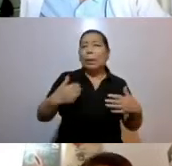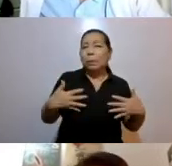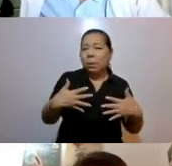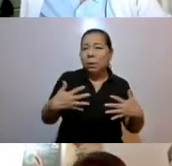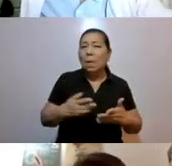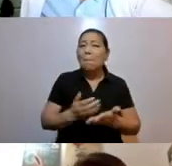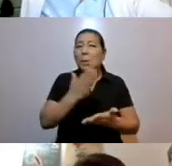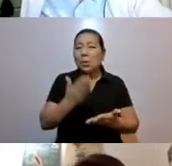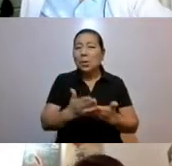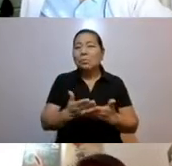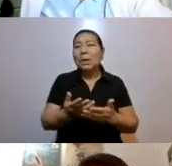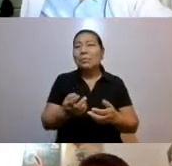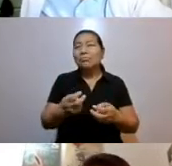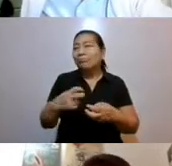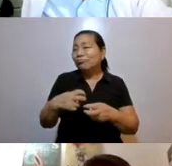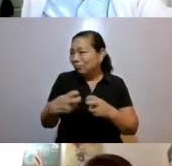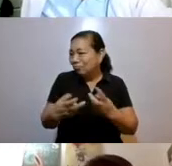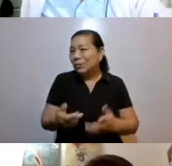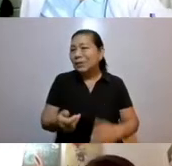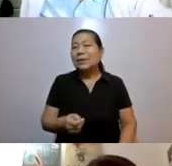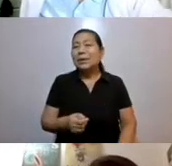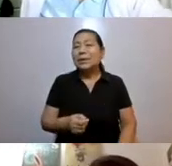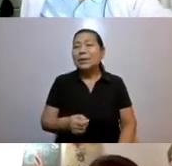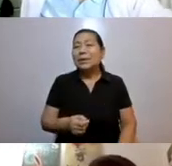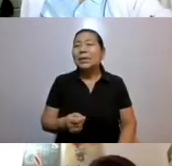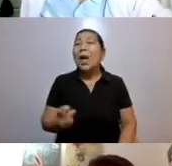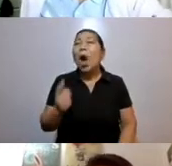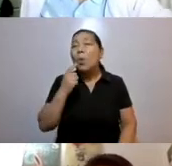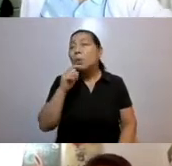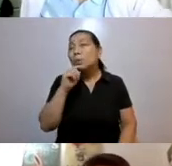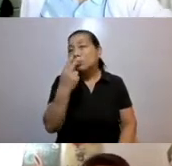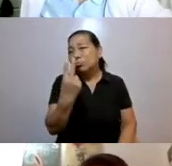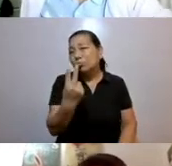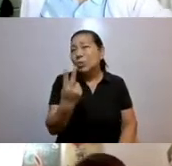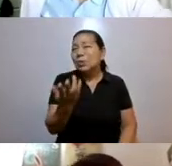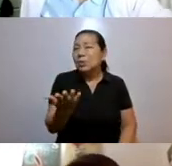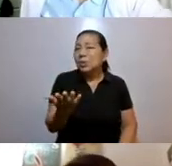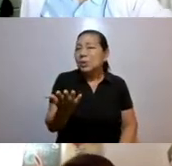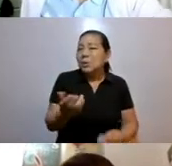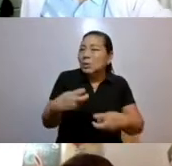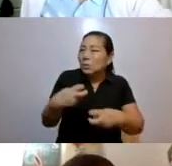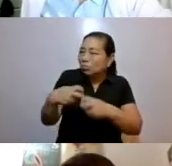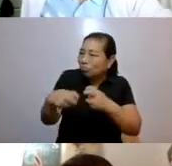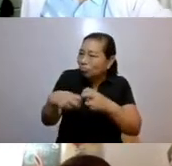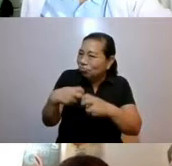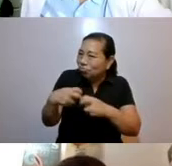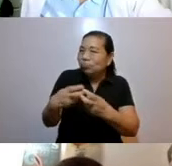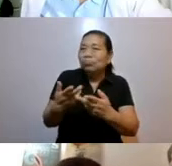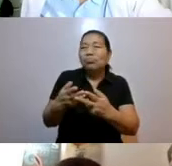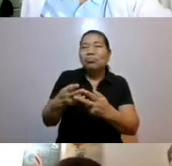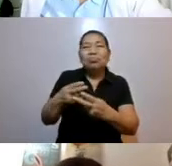son los problemas de relación, ¿no? Las parejas a veces se ven afectadas en su relación y esto